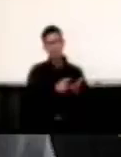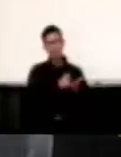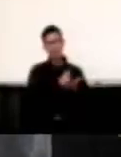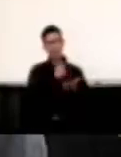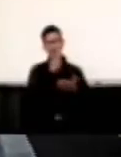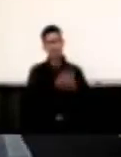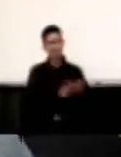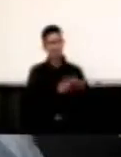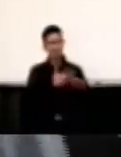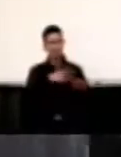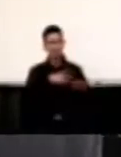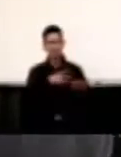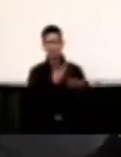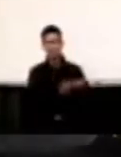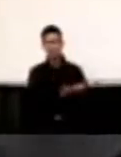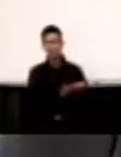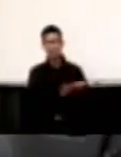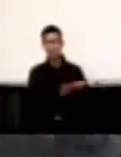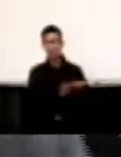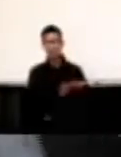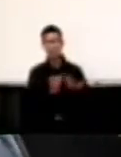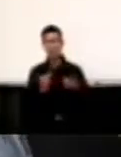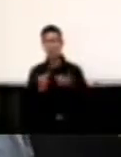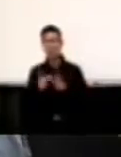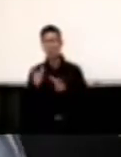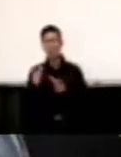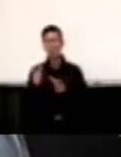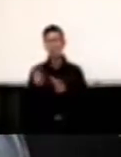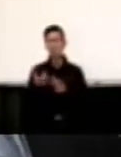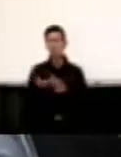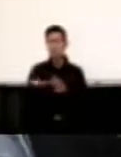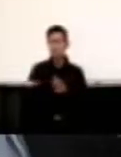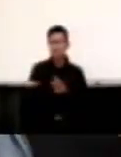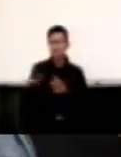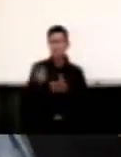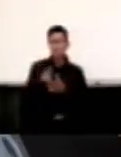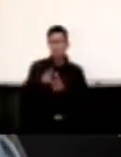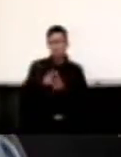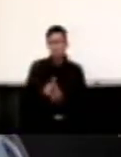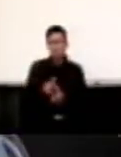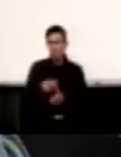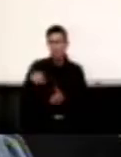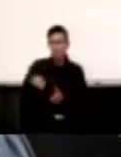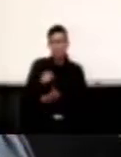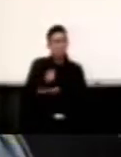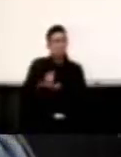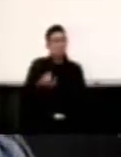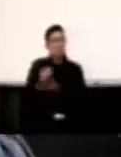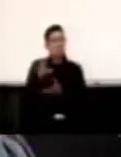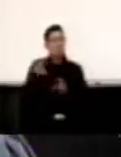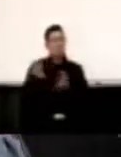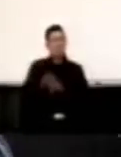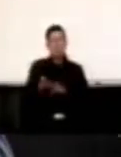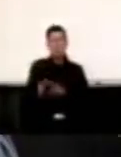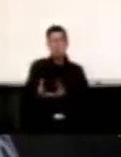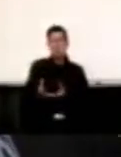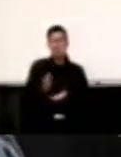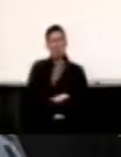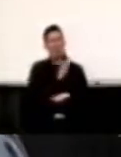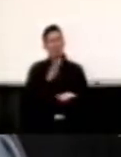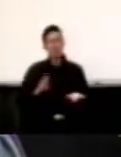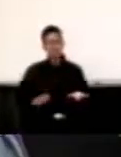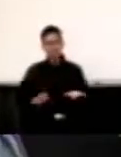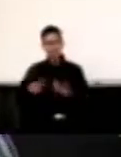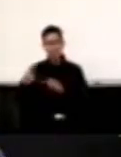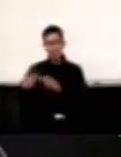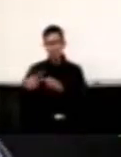cerradas, ¿no? Los partidos siguen definiendo cómo van a ser las candidaturas. Las candidaturas